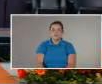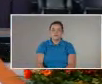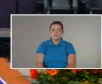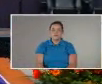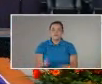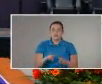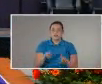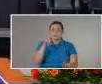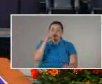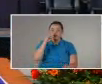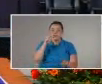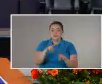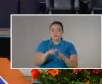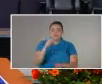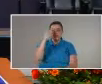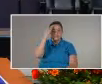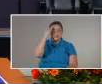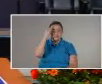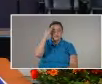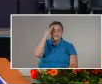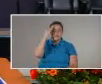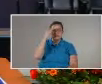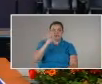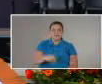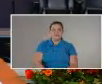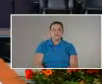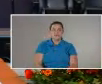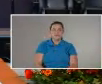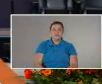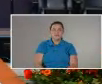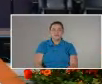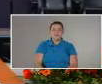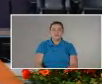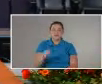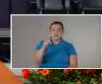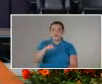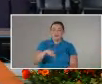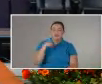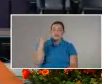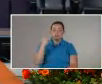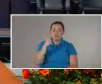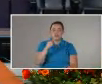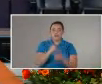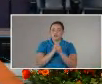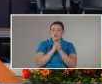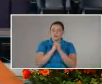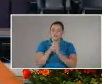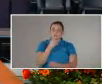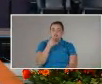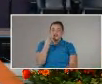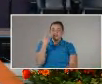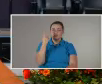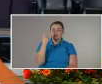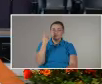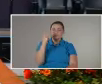Pero también sé que también sé ahora que todo lo que pidas a Dios, Dios te lo dará.